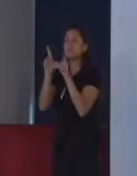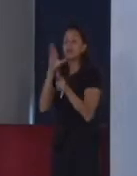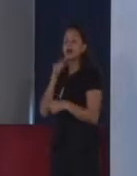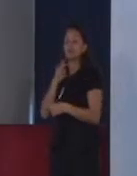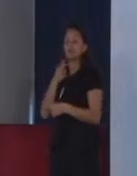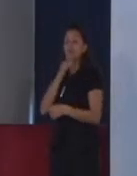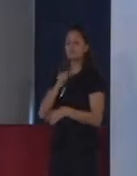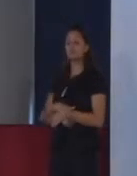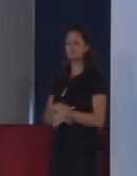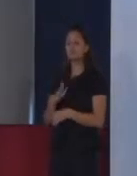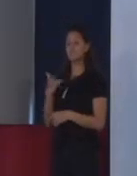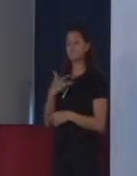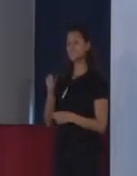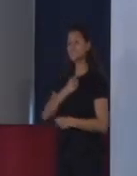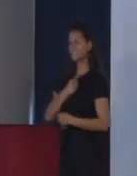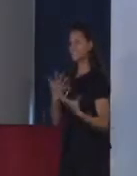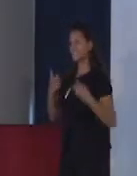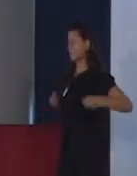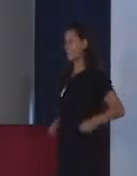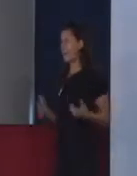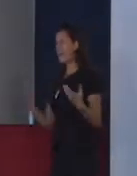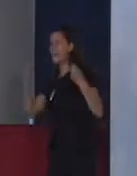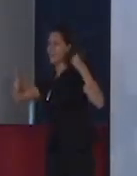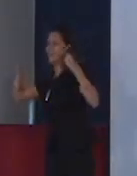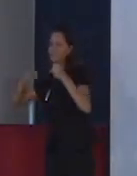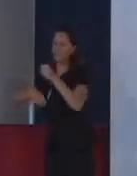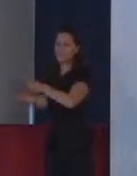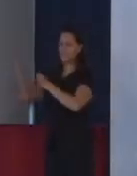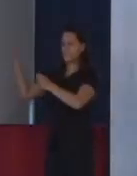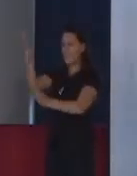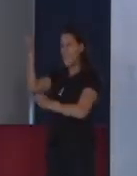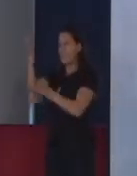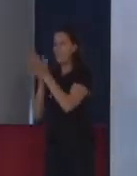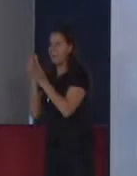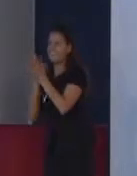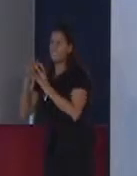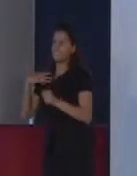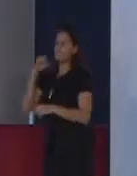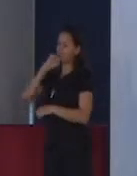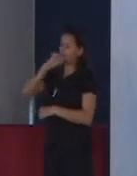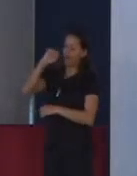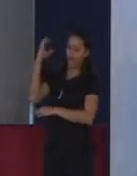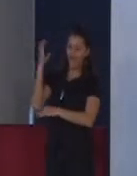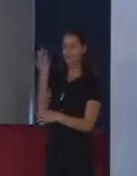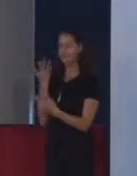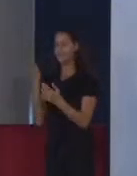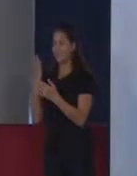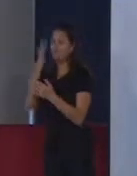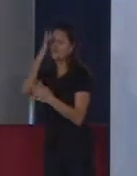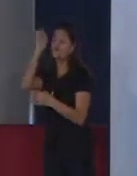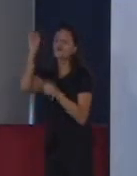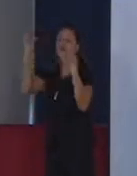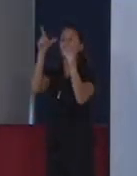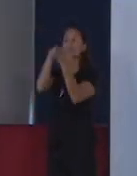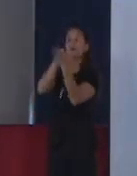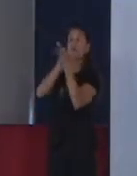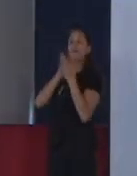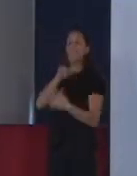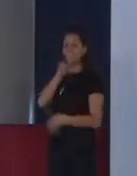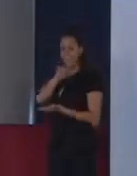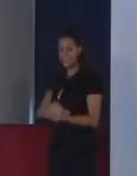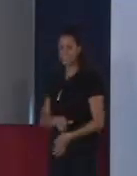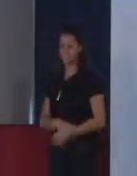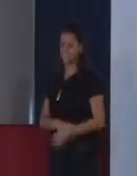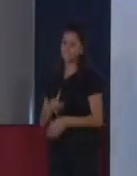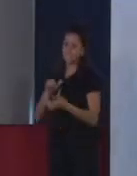esta sensación de que ponernos la camiseta, de que andar con la bandera, de que ahora sí somos más colombianos, porque los medios lo hicieron. Nosotros somos